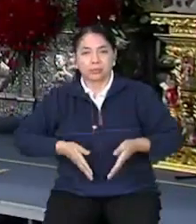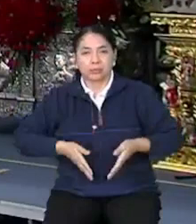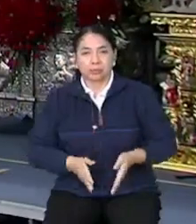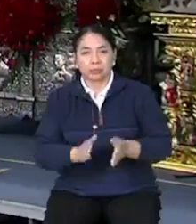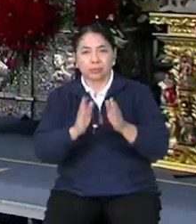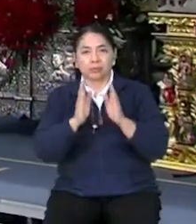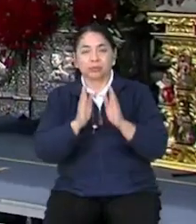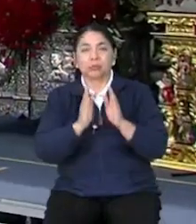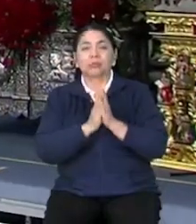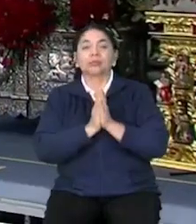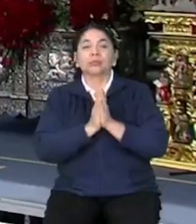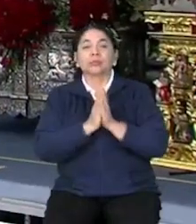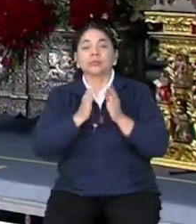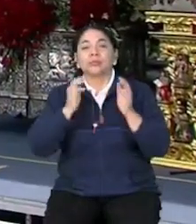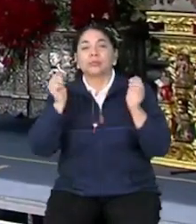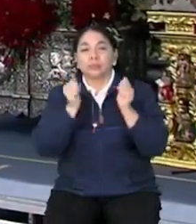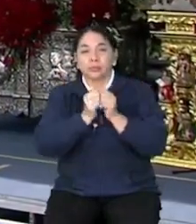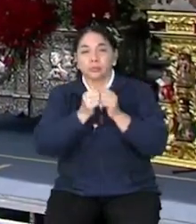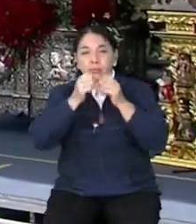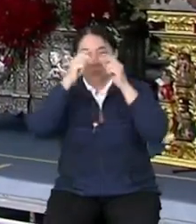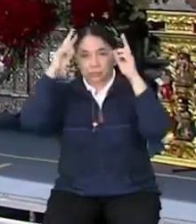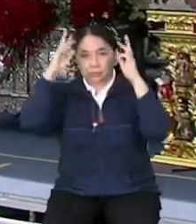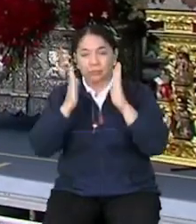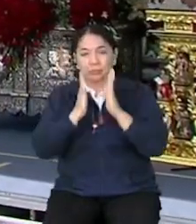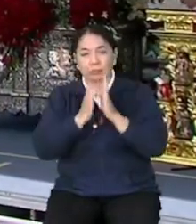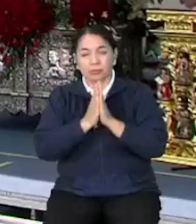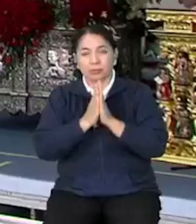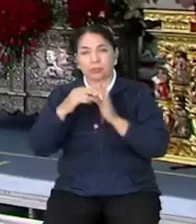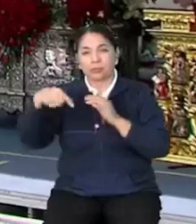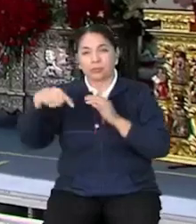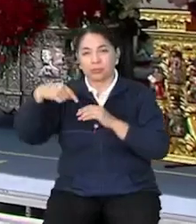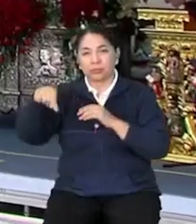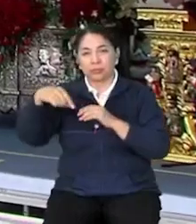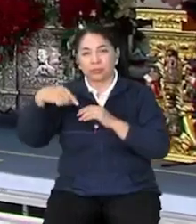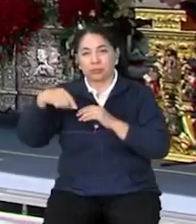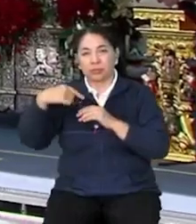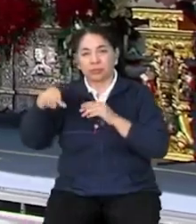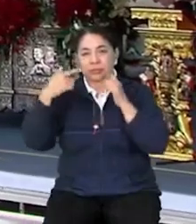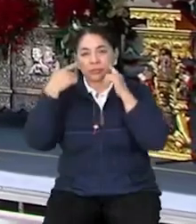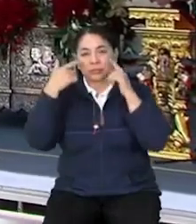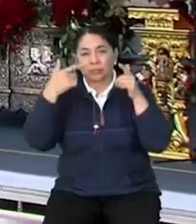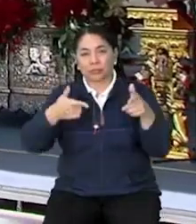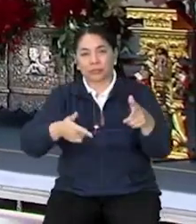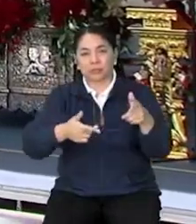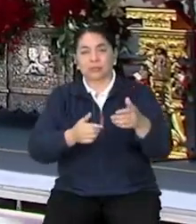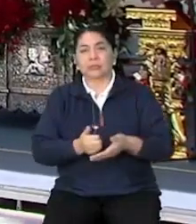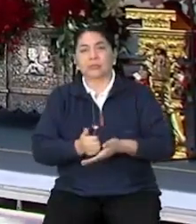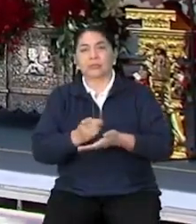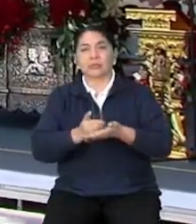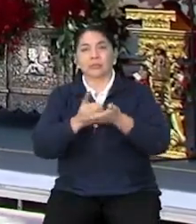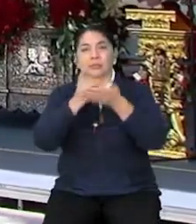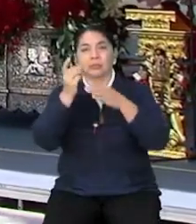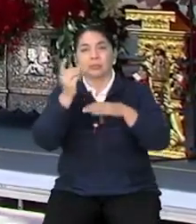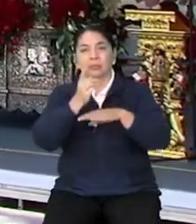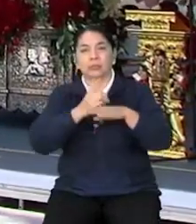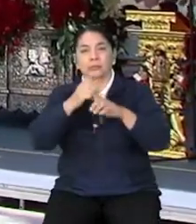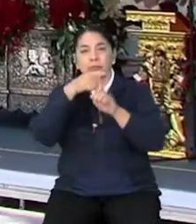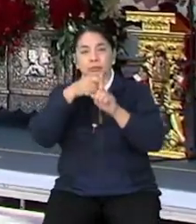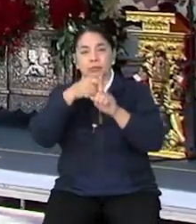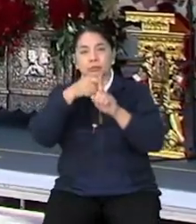la Virgen del quinche patrona de nuestra arquidiócesis aquí presente en su